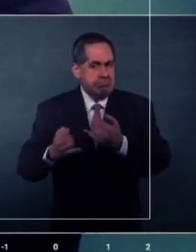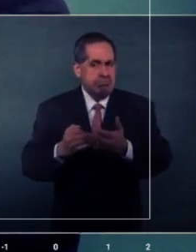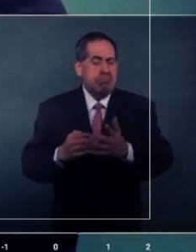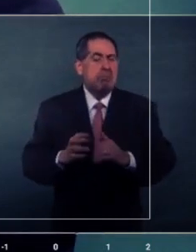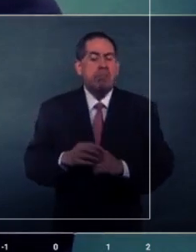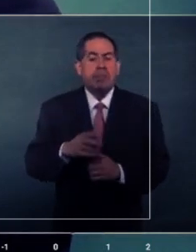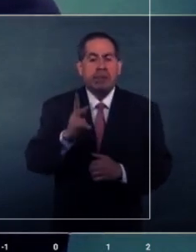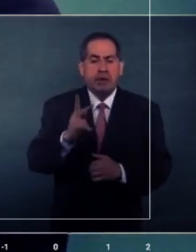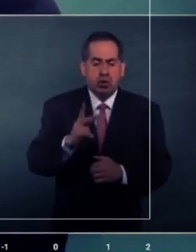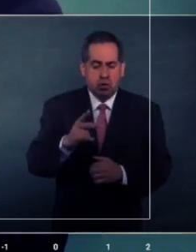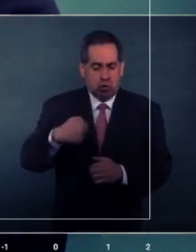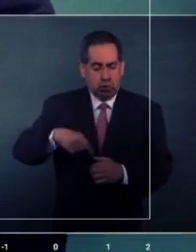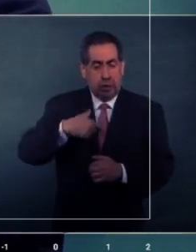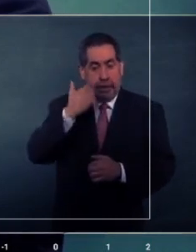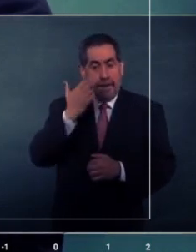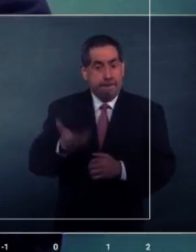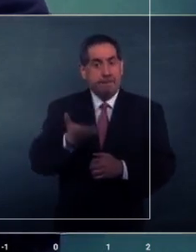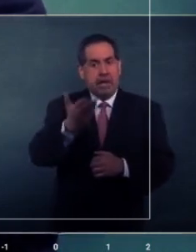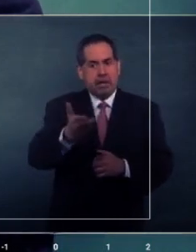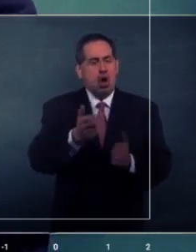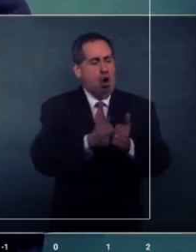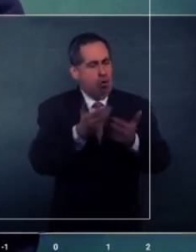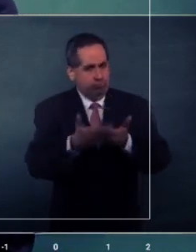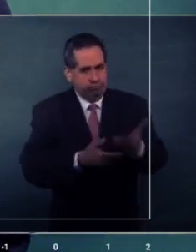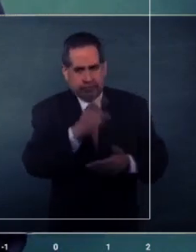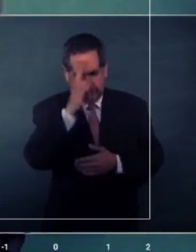estamos solicitando respetuosamente